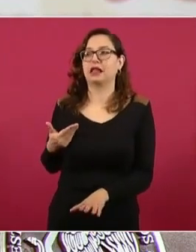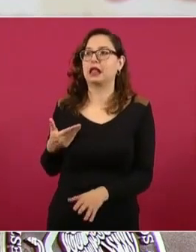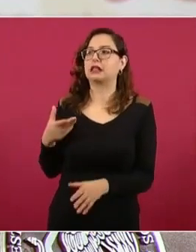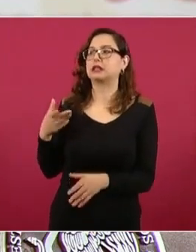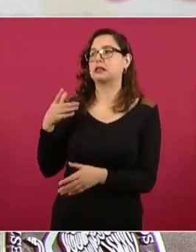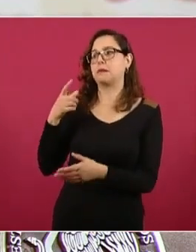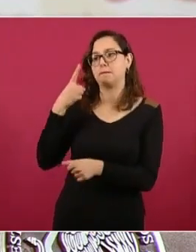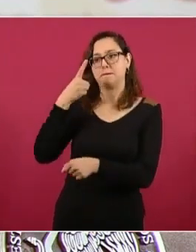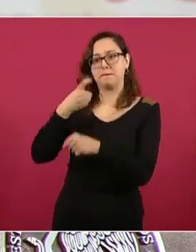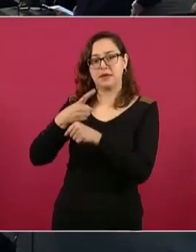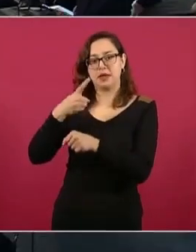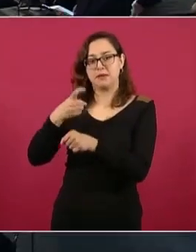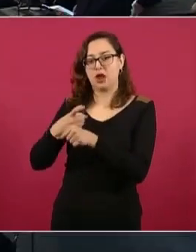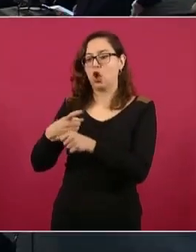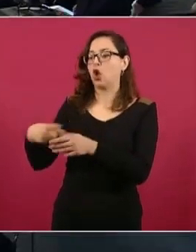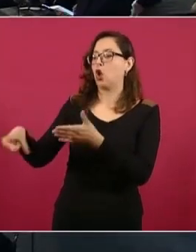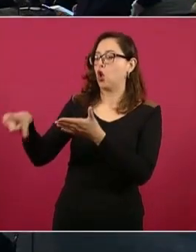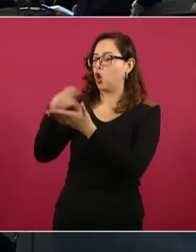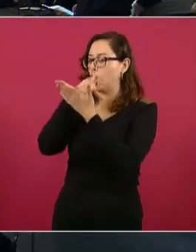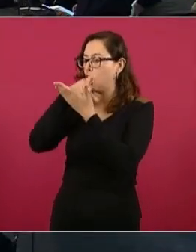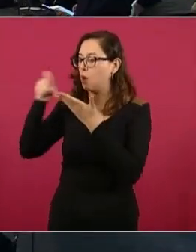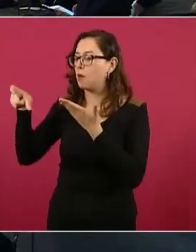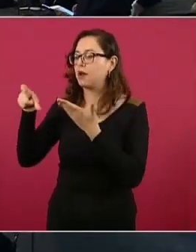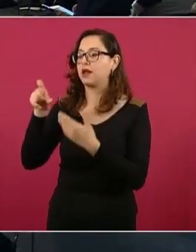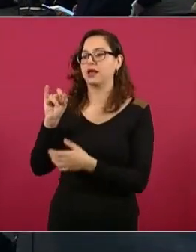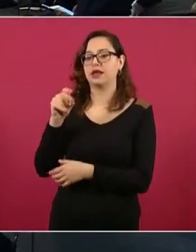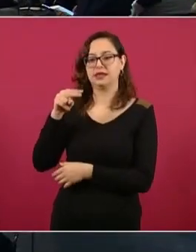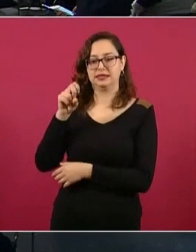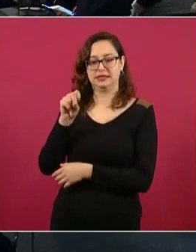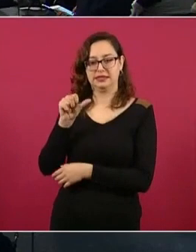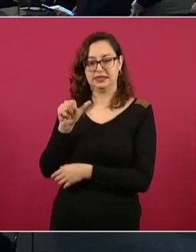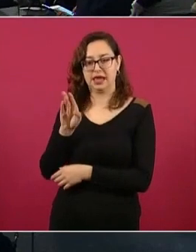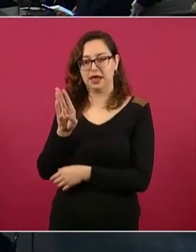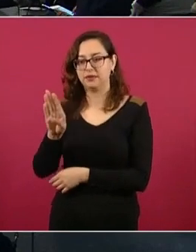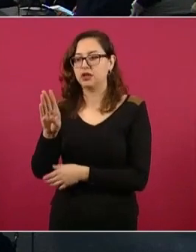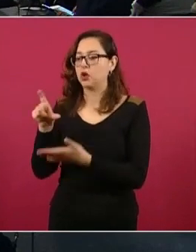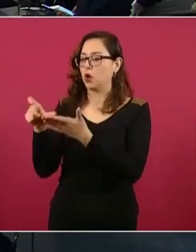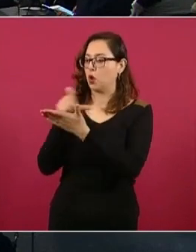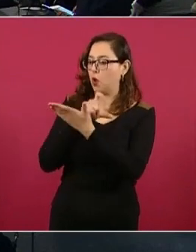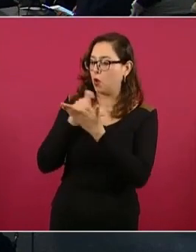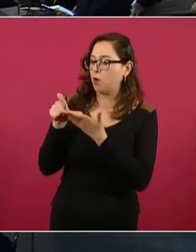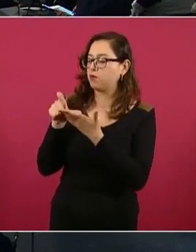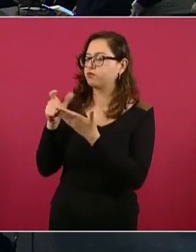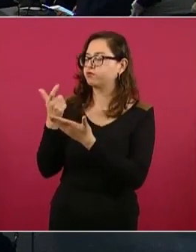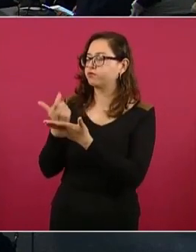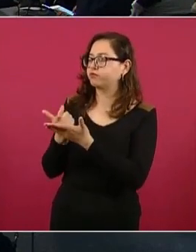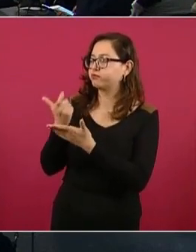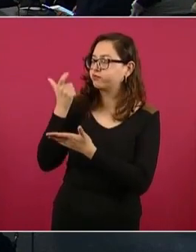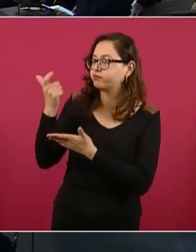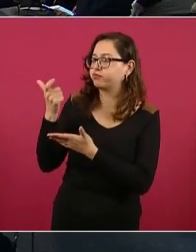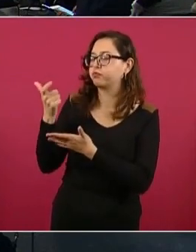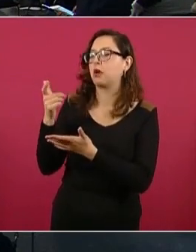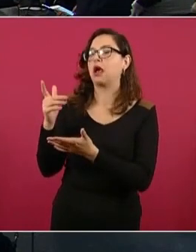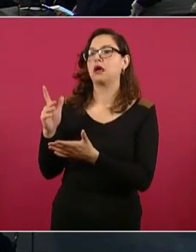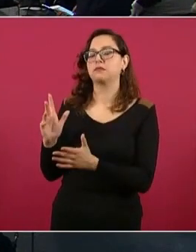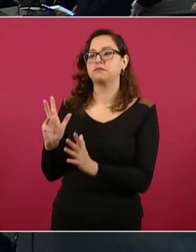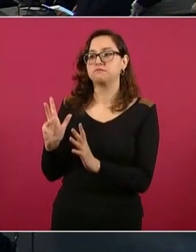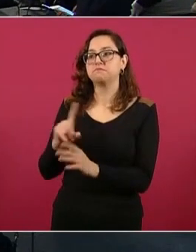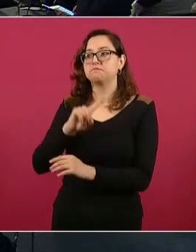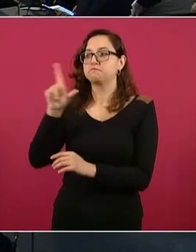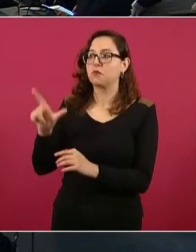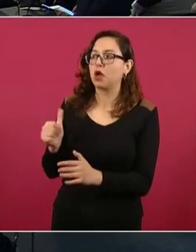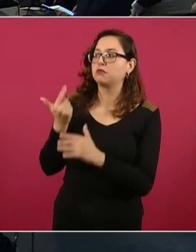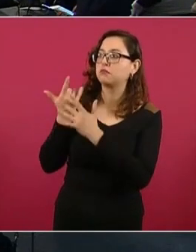Con la compra que hizo Insabi, muchas empresas, muchos laboratorios que cumplen a cabalidad, otros no, y eso es